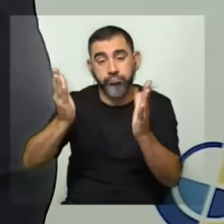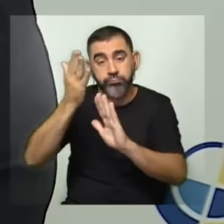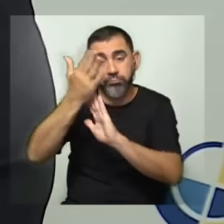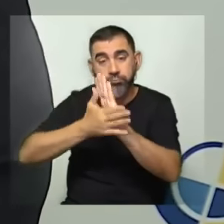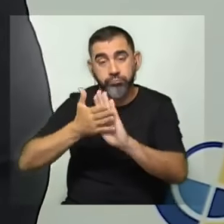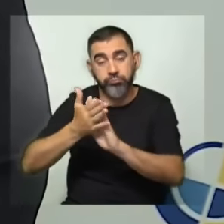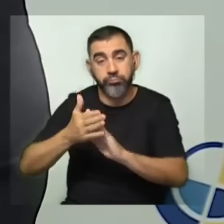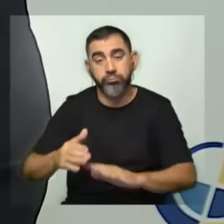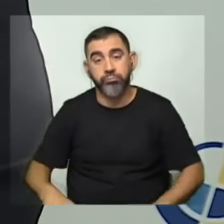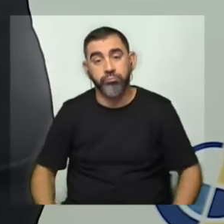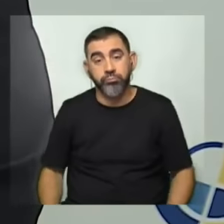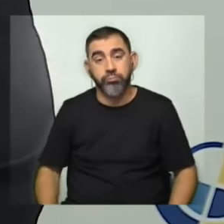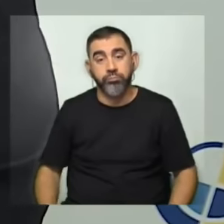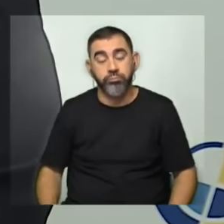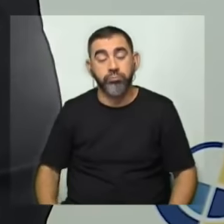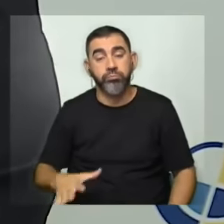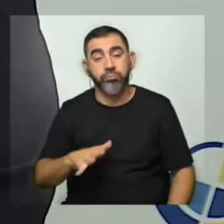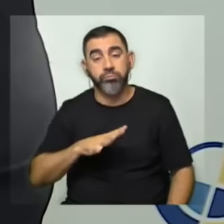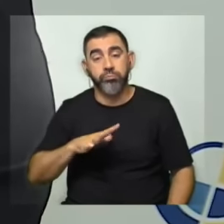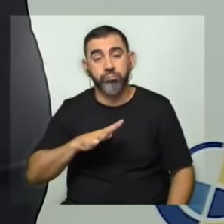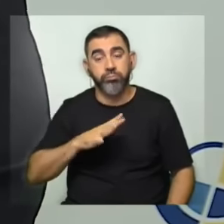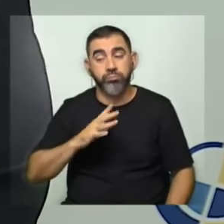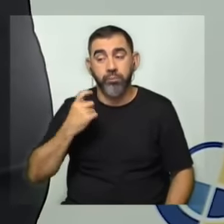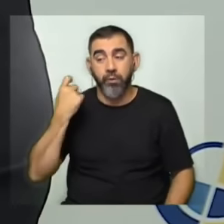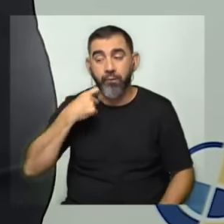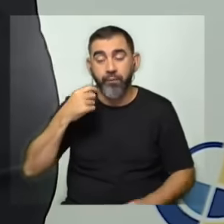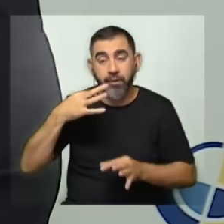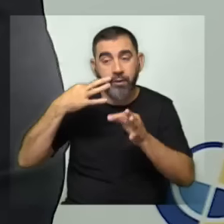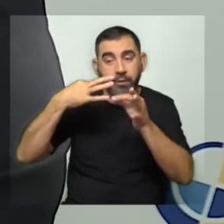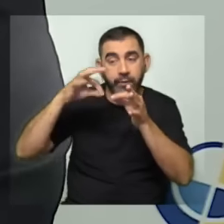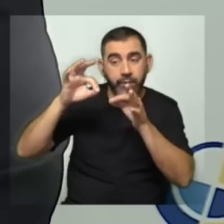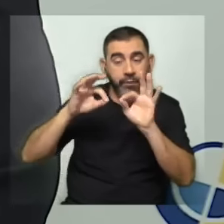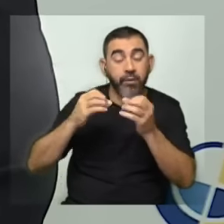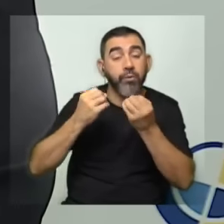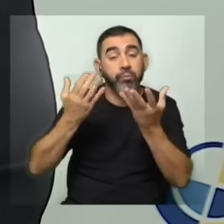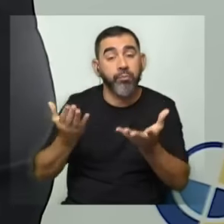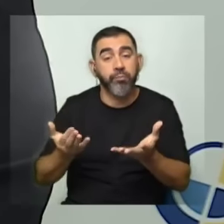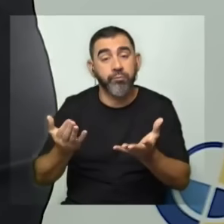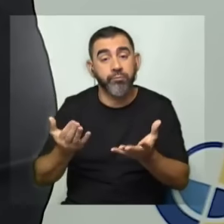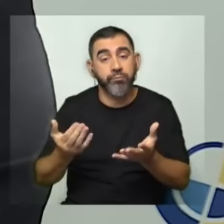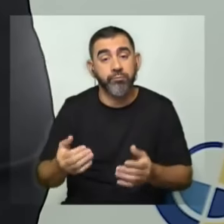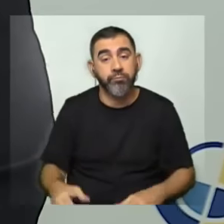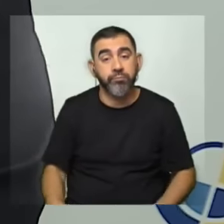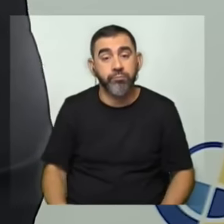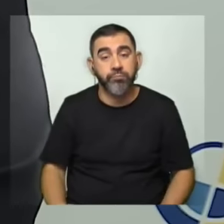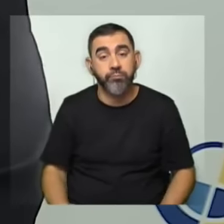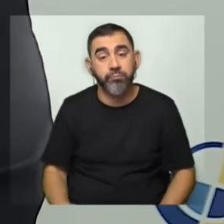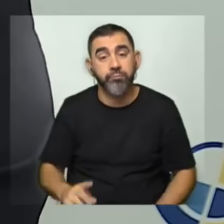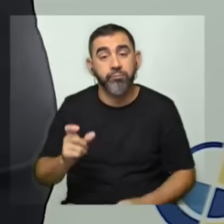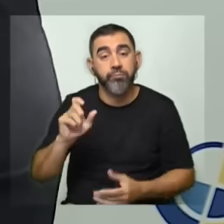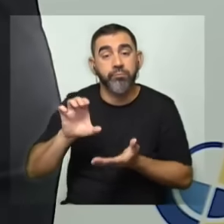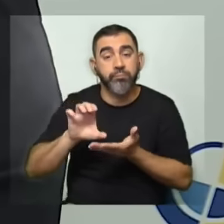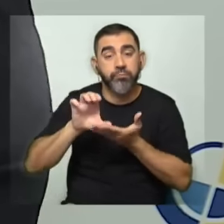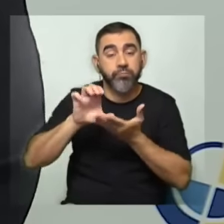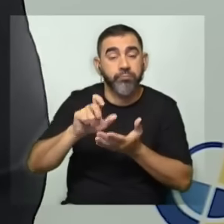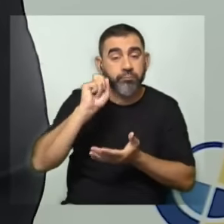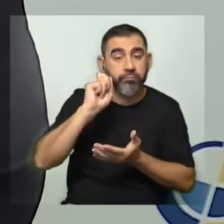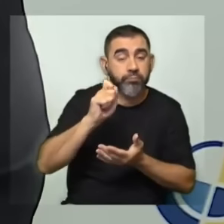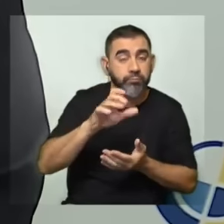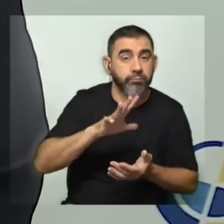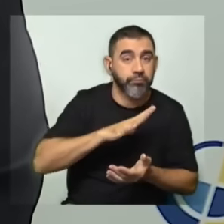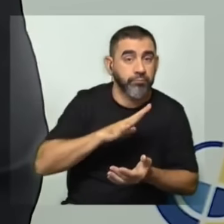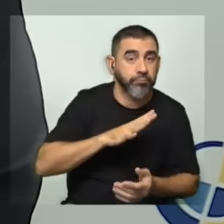país estamos todavía definiendo eh detalles Porque entre otras cosas eh Hay que definir el financiamiento para esto son cosas estamos en este